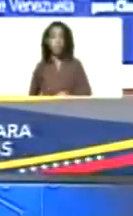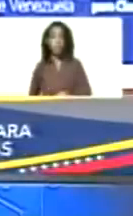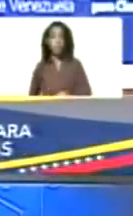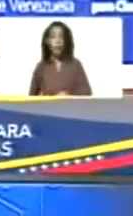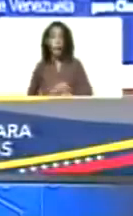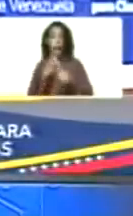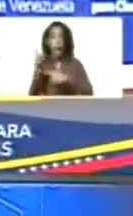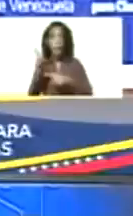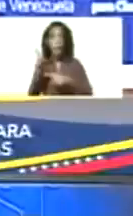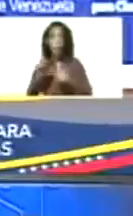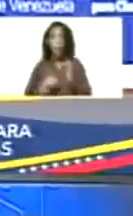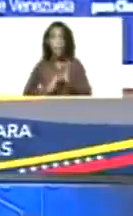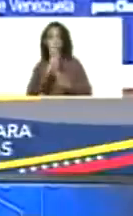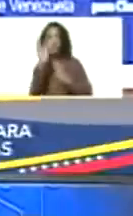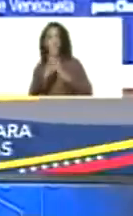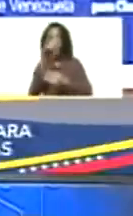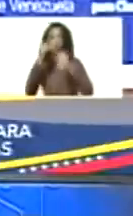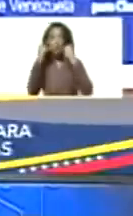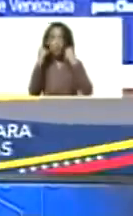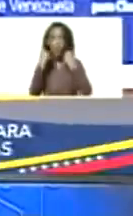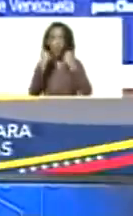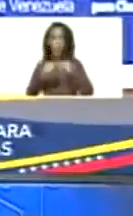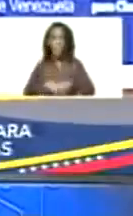Hay un bote de agua fuerte.